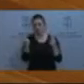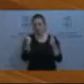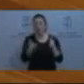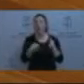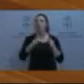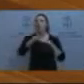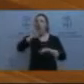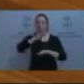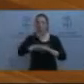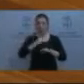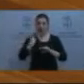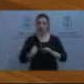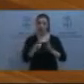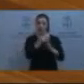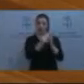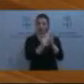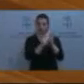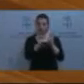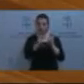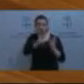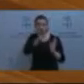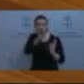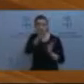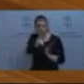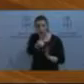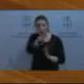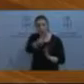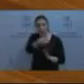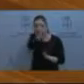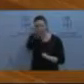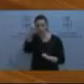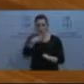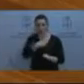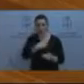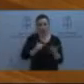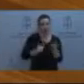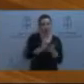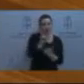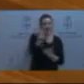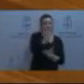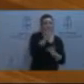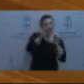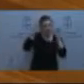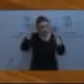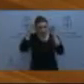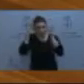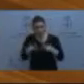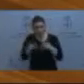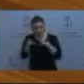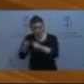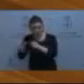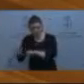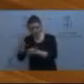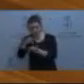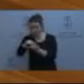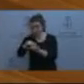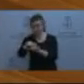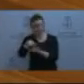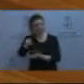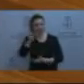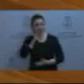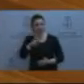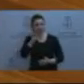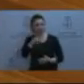criterios que le he mencionado. Y desde esta premisa, que no olvide, mapa escolar no es igual a cierre de centros. Eso es una falsedad